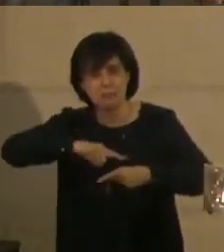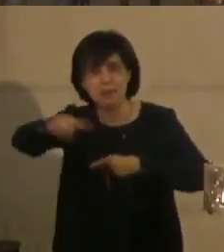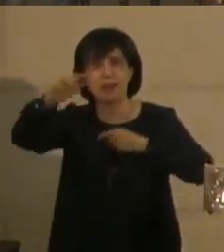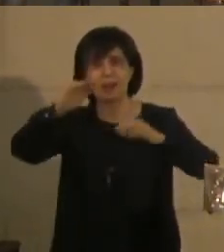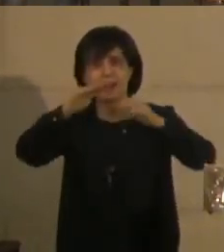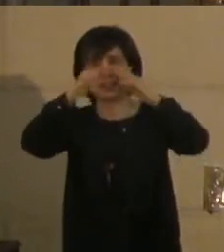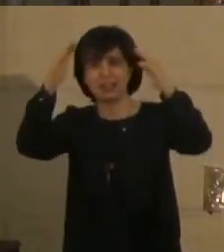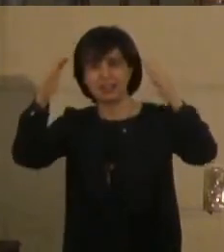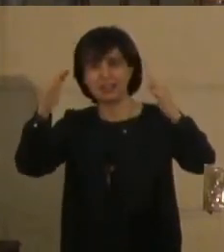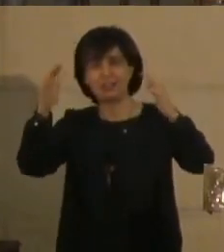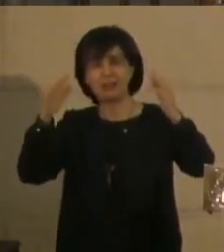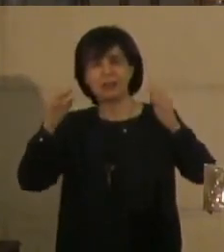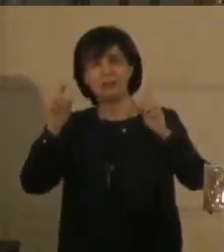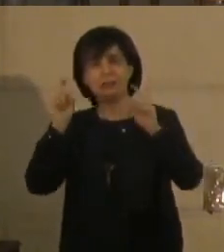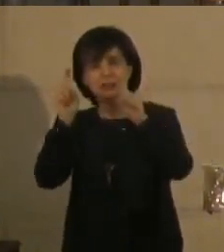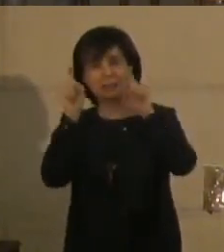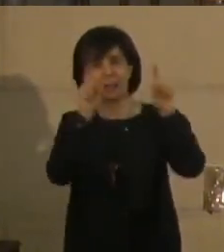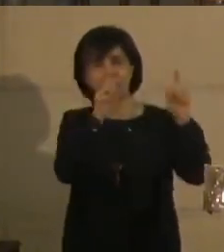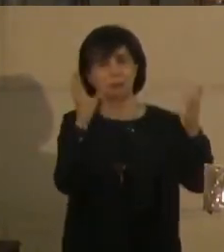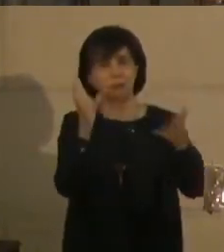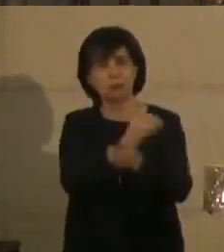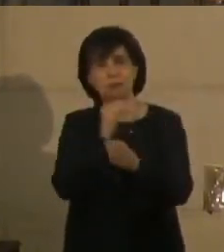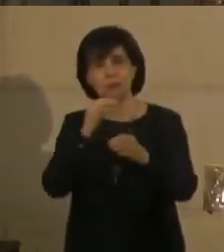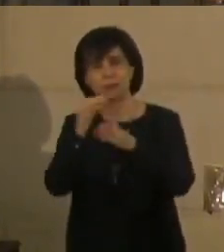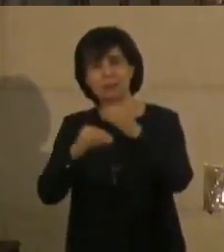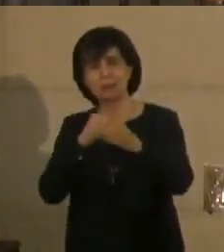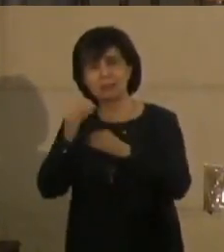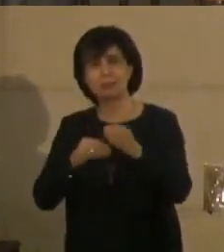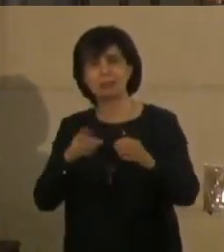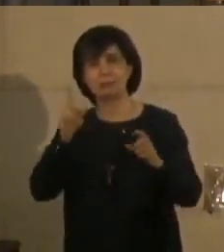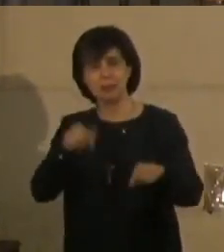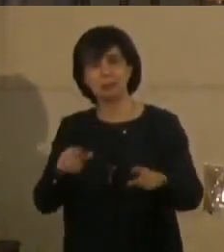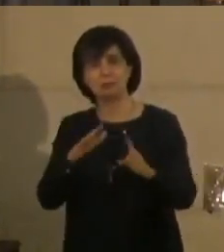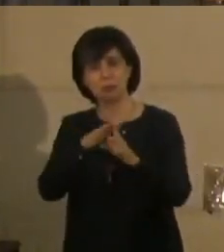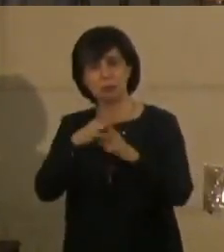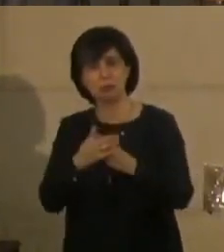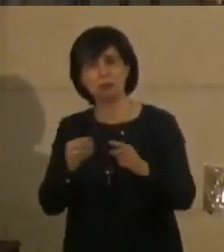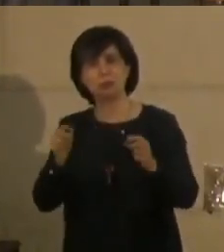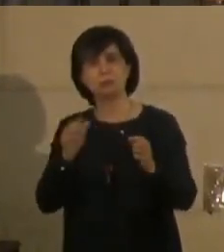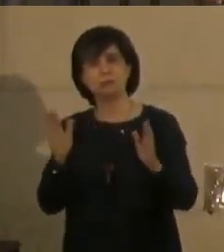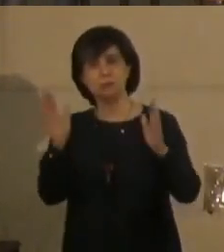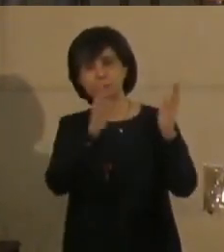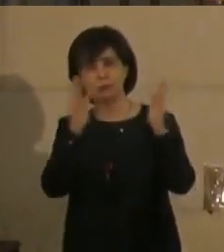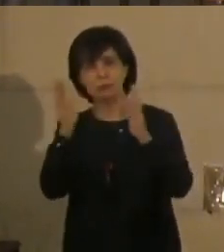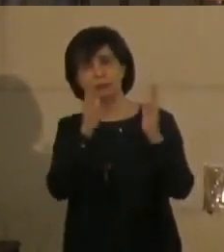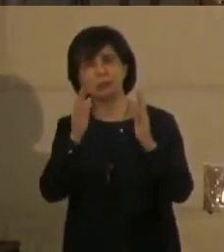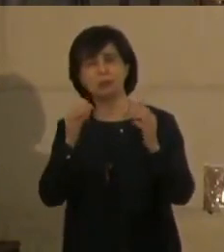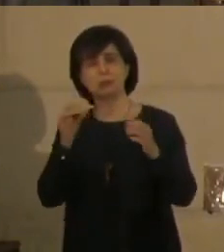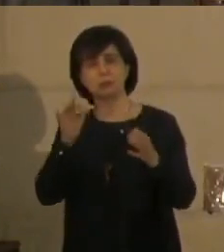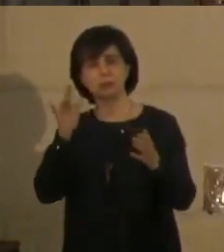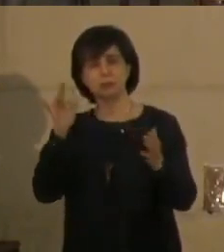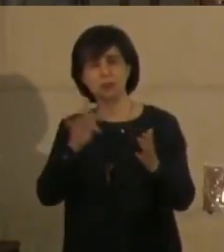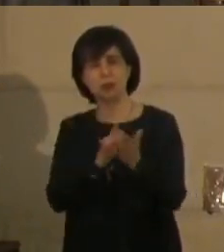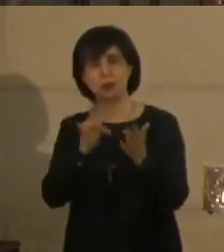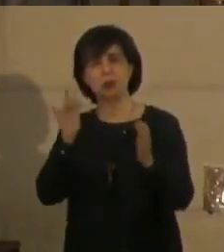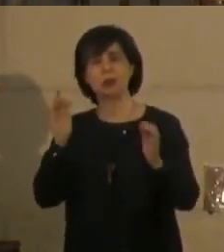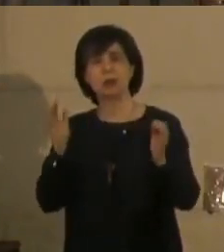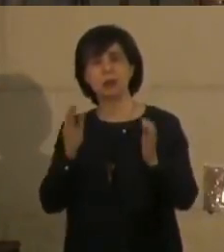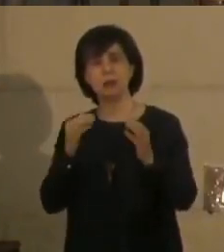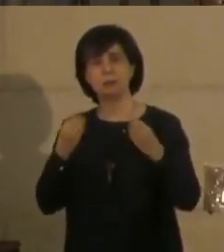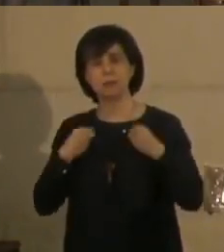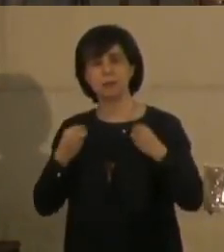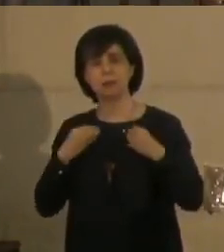Iglesia, nos va a enseñar todo lo que tenemos que hacer, también en estos momentos en que nos toca vivir. Que el Señor os